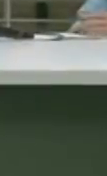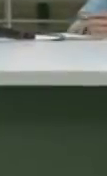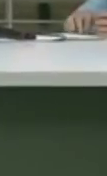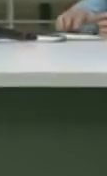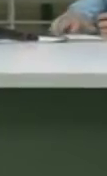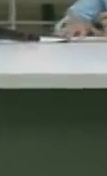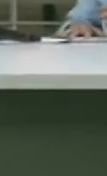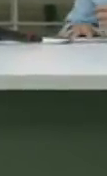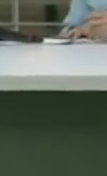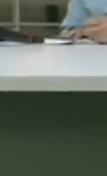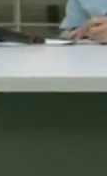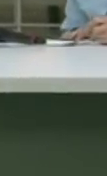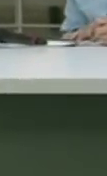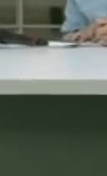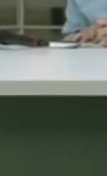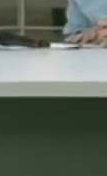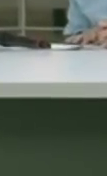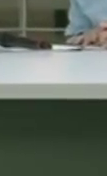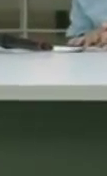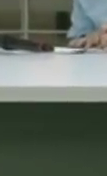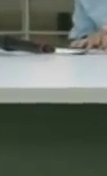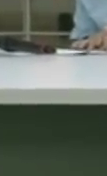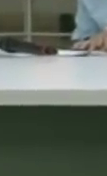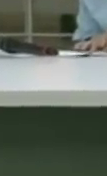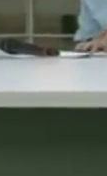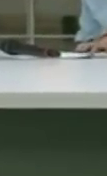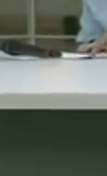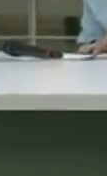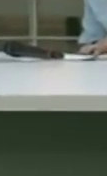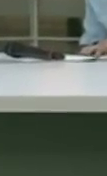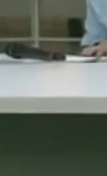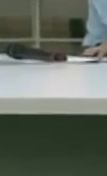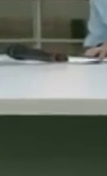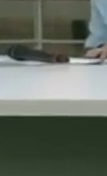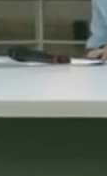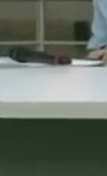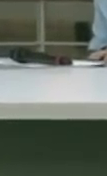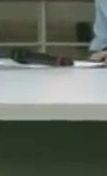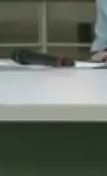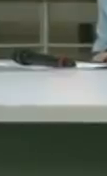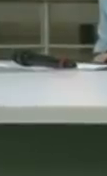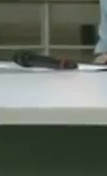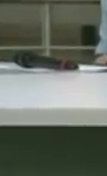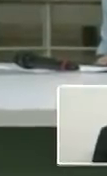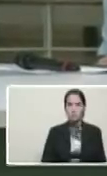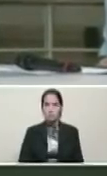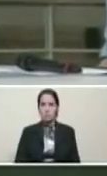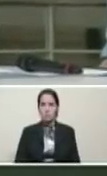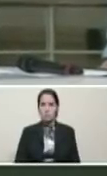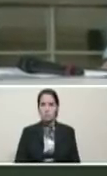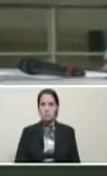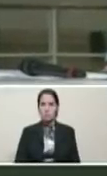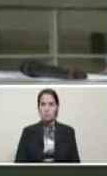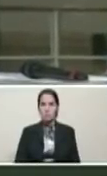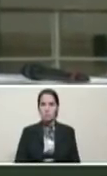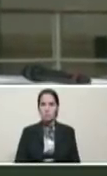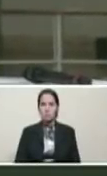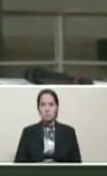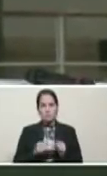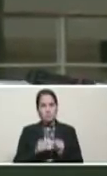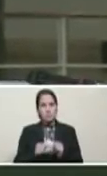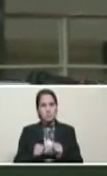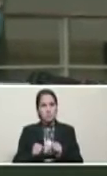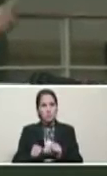el ciclo de lluvias empieza a finales de este mes de abril ya 24 de abril y que bueno va a continuar